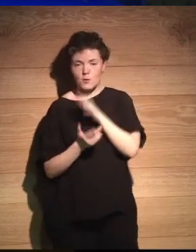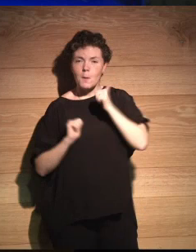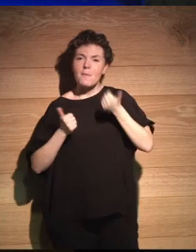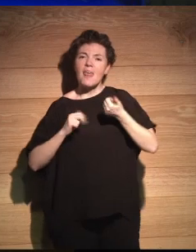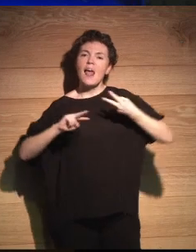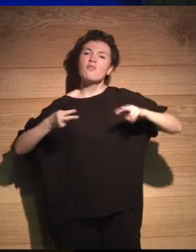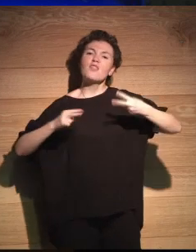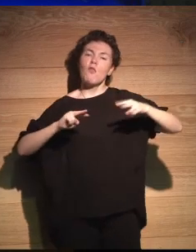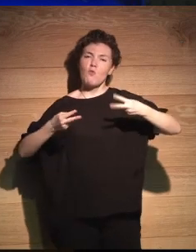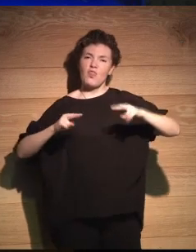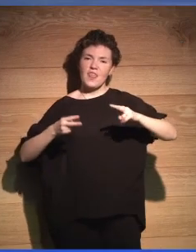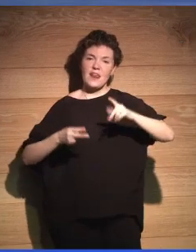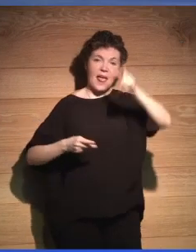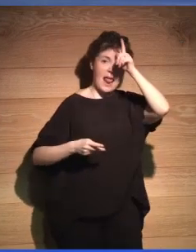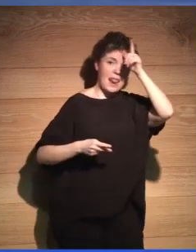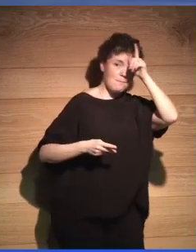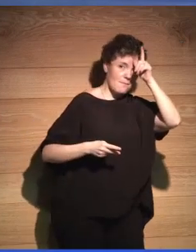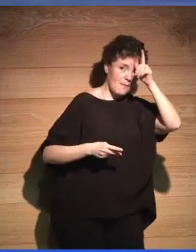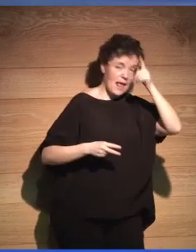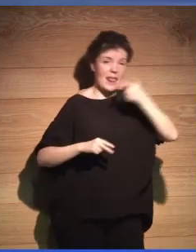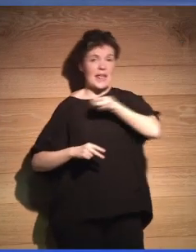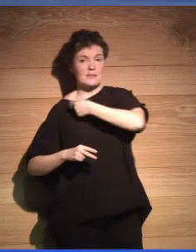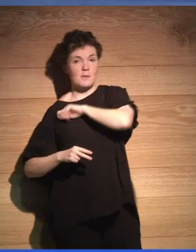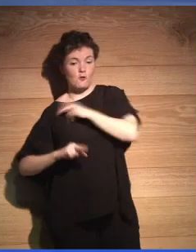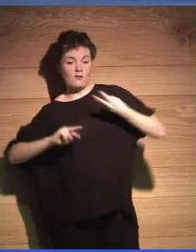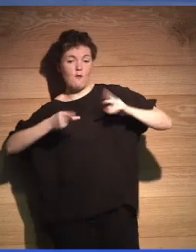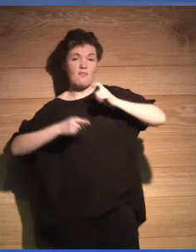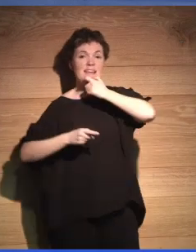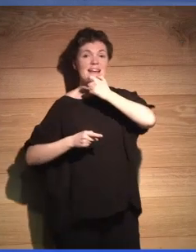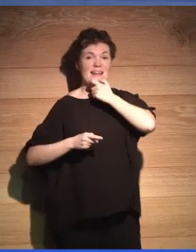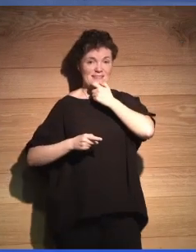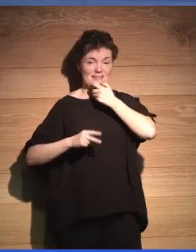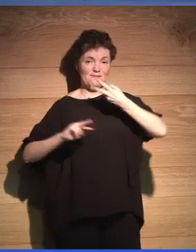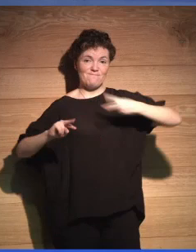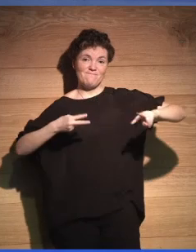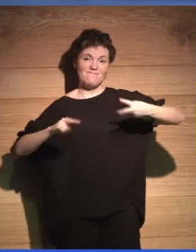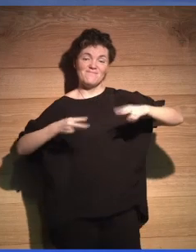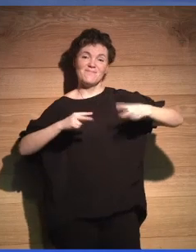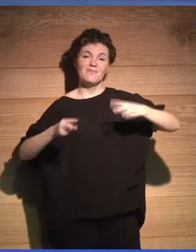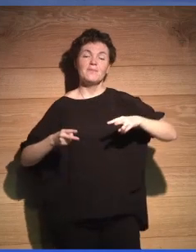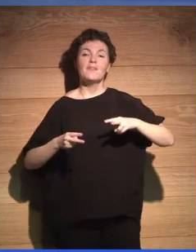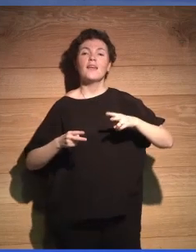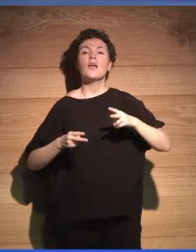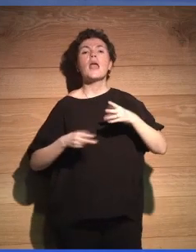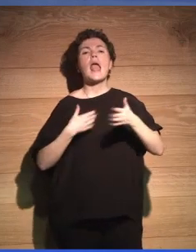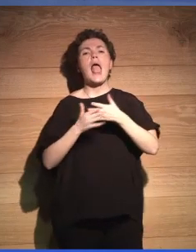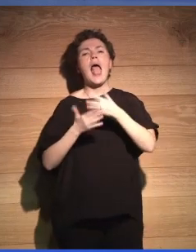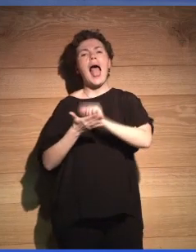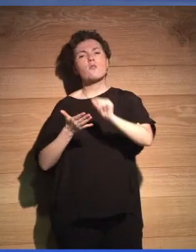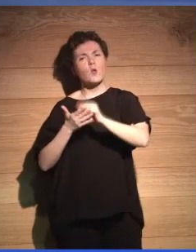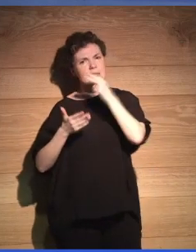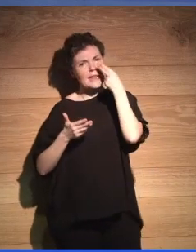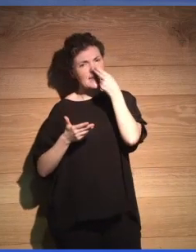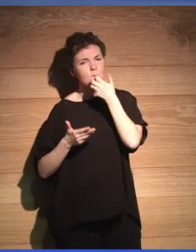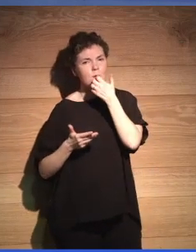traducir del alemán y del español al inglés, y autores bastante interesantes,